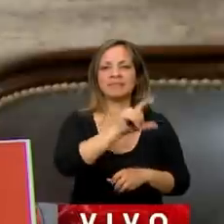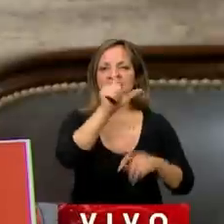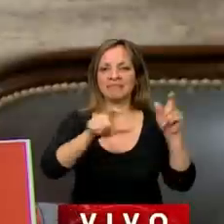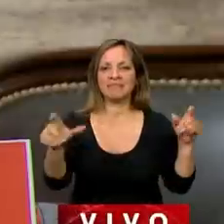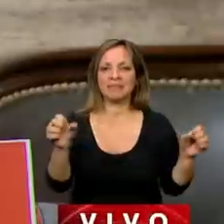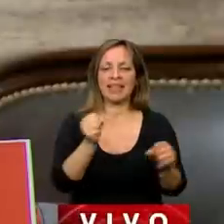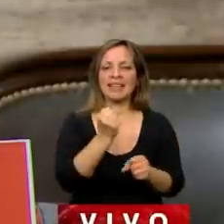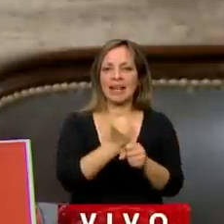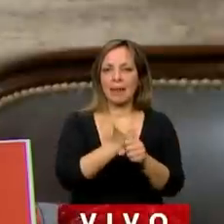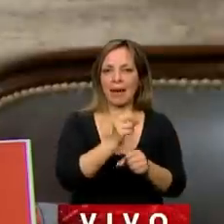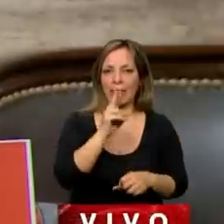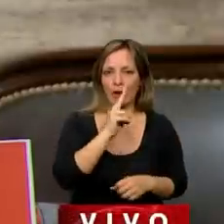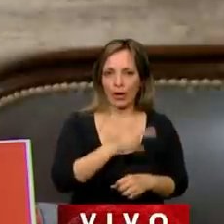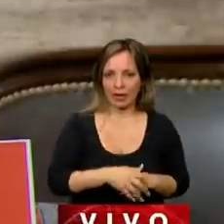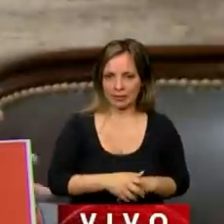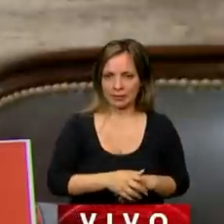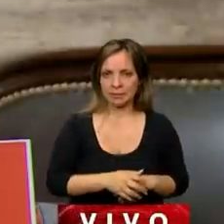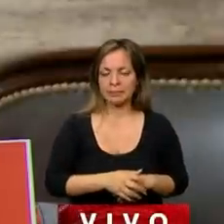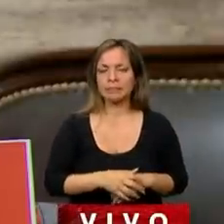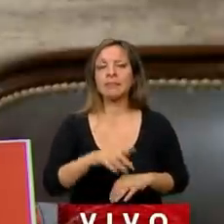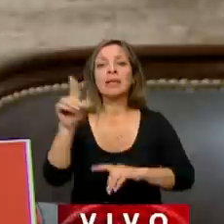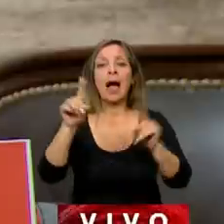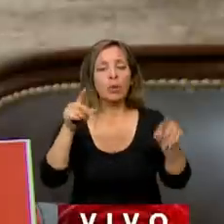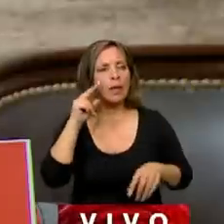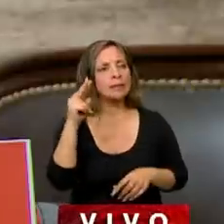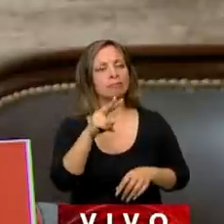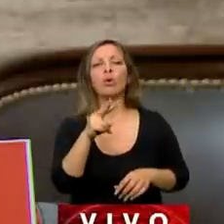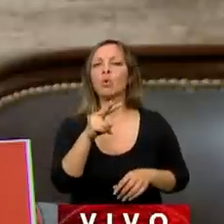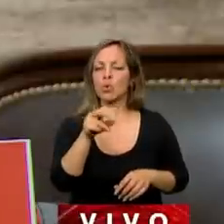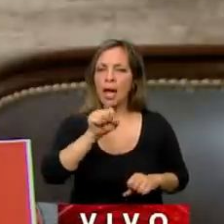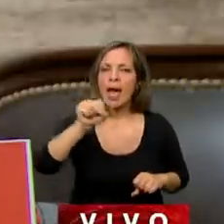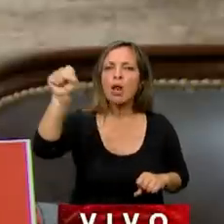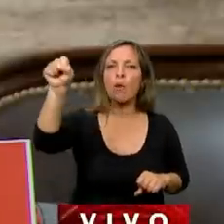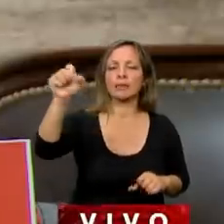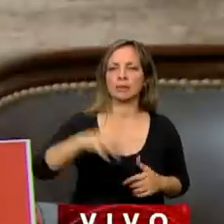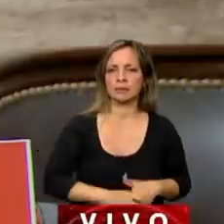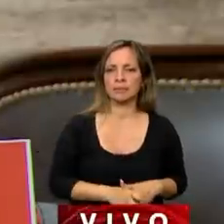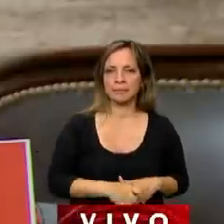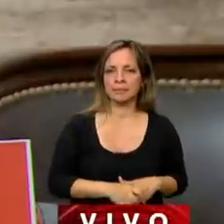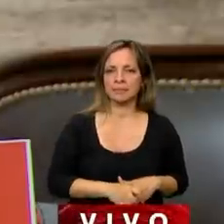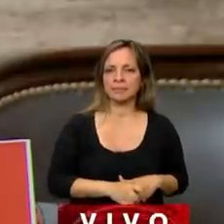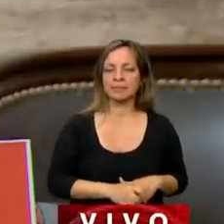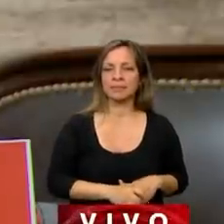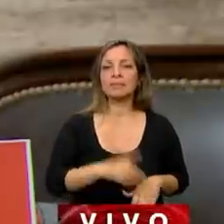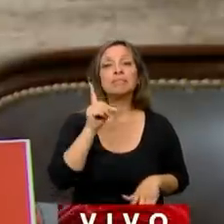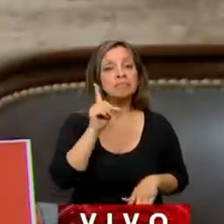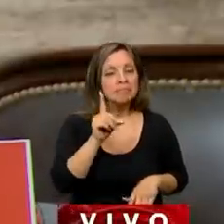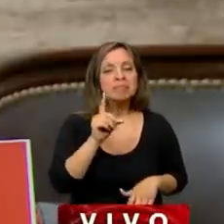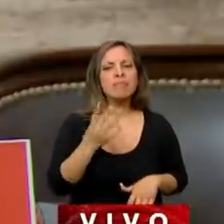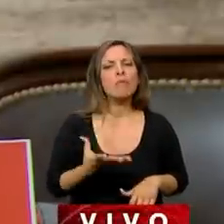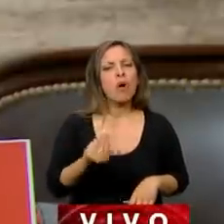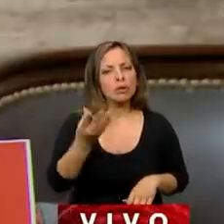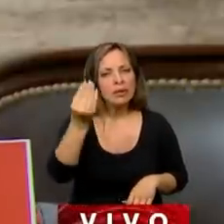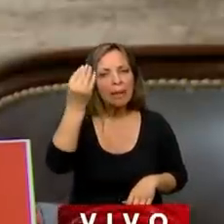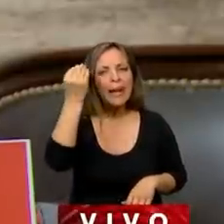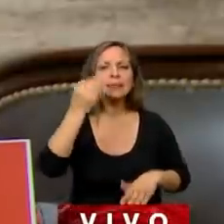trabajadoras, en algunos casos consideradas como héroes. Pero también hay que decir, en muchas oportunidades o